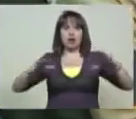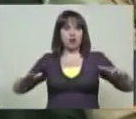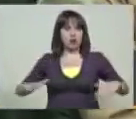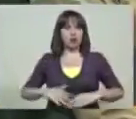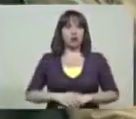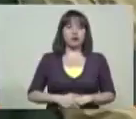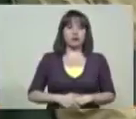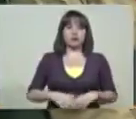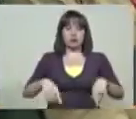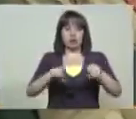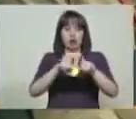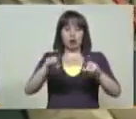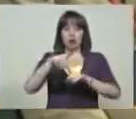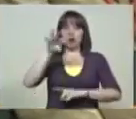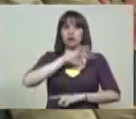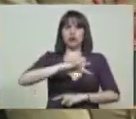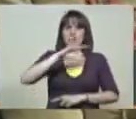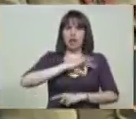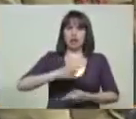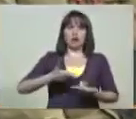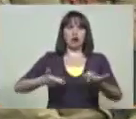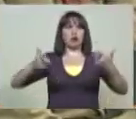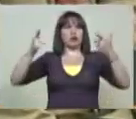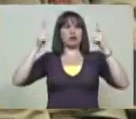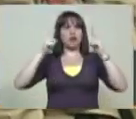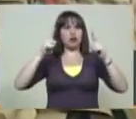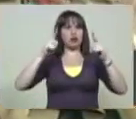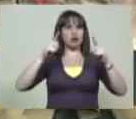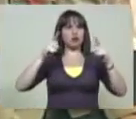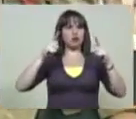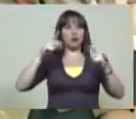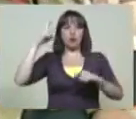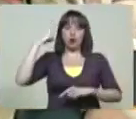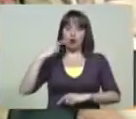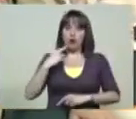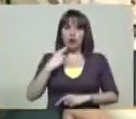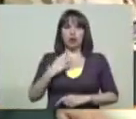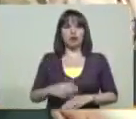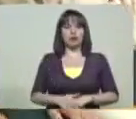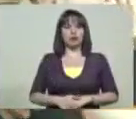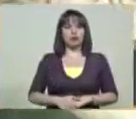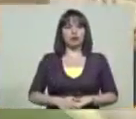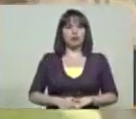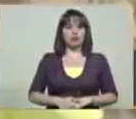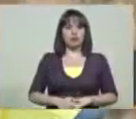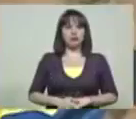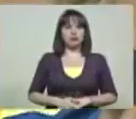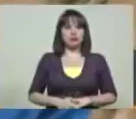socialismo libertario rebelde bolivariano en toda su expresión